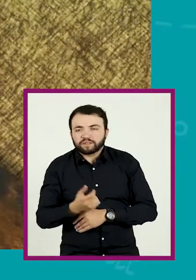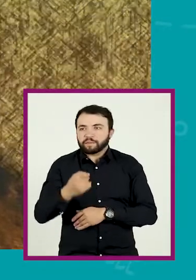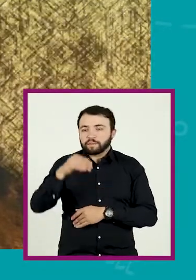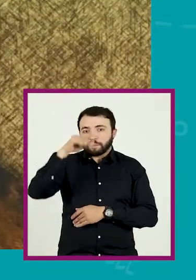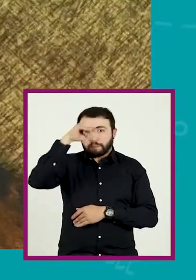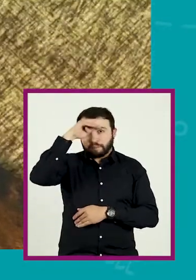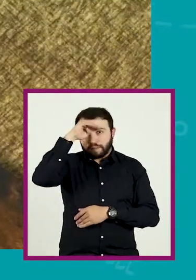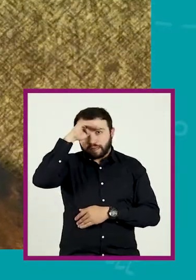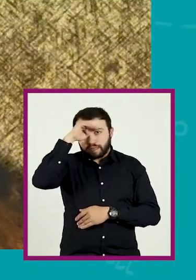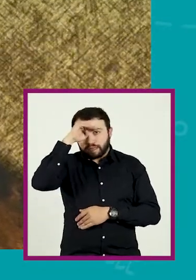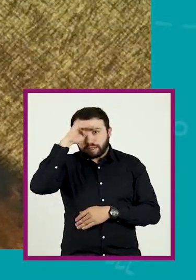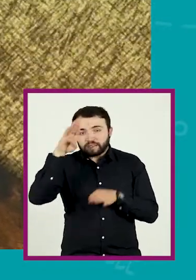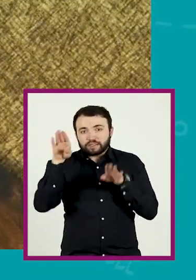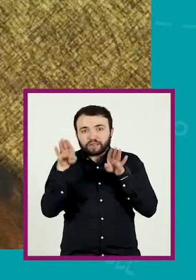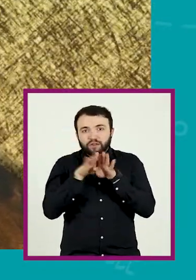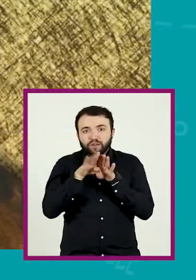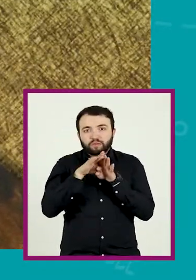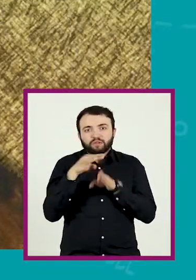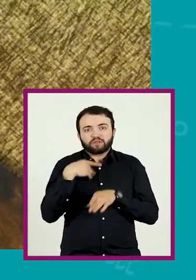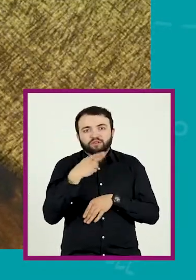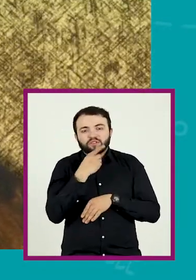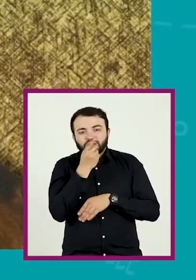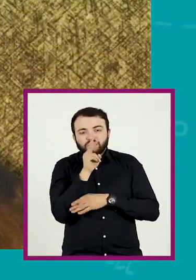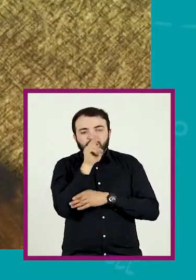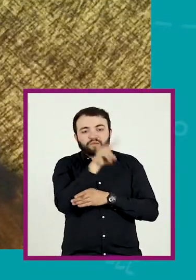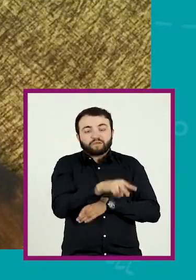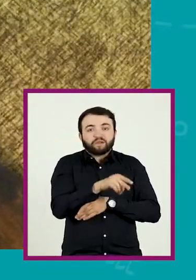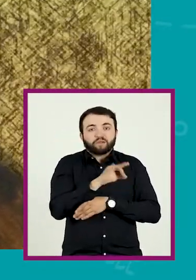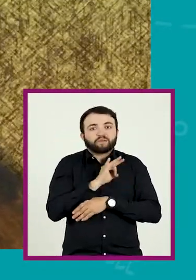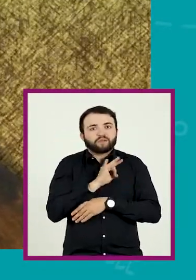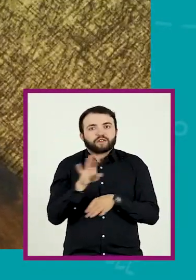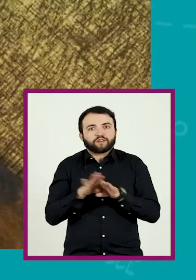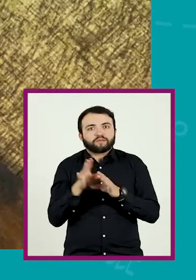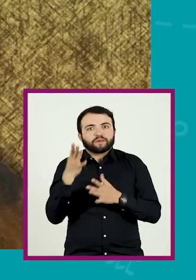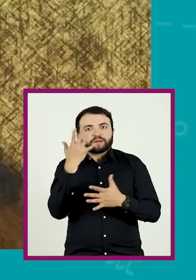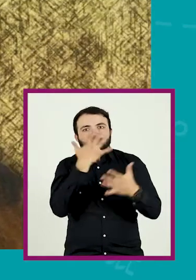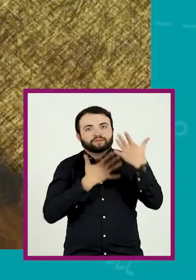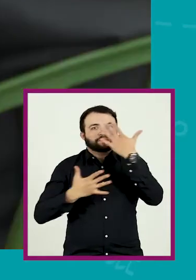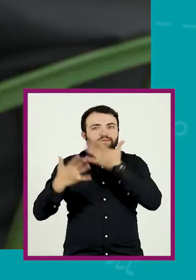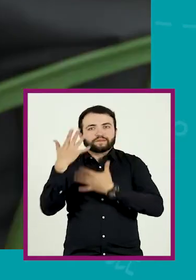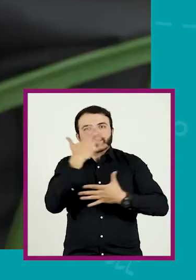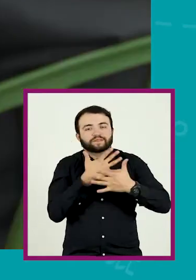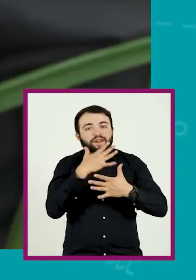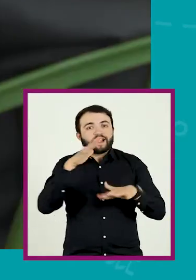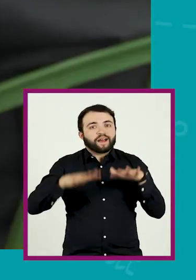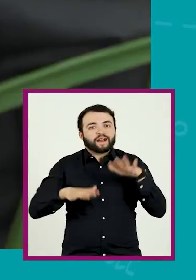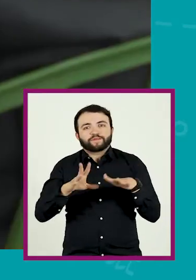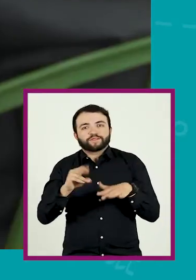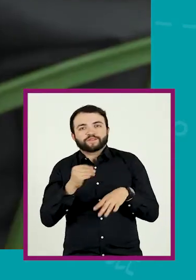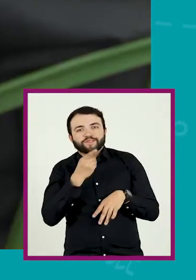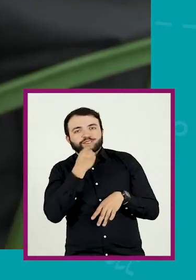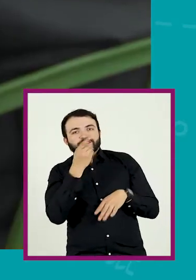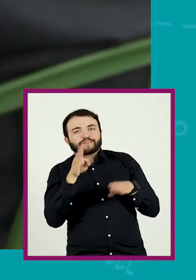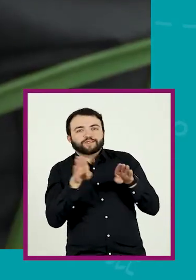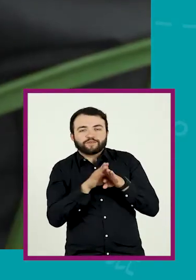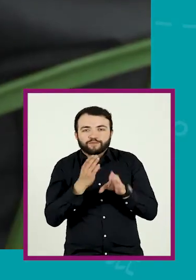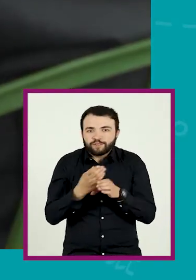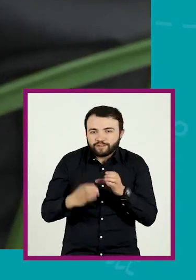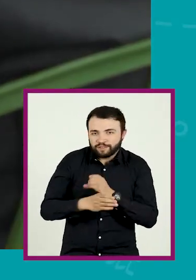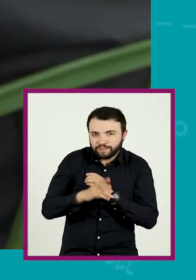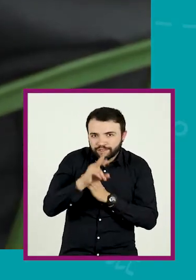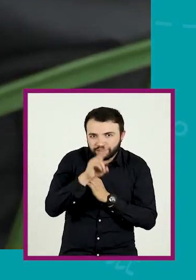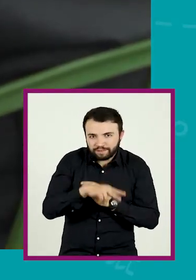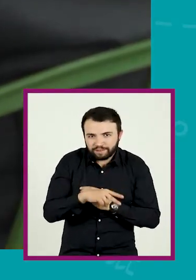puede extraer conclusiones, deducciones, principios, leyes, conocimientos de